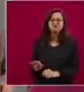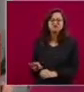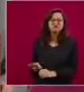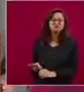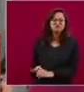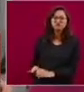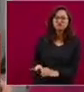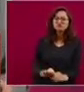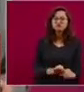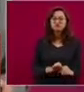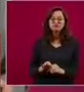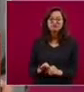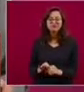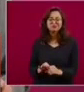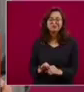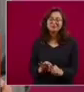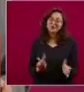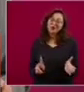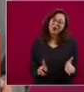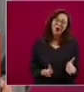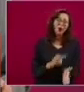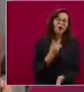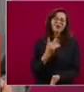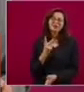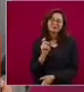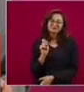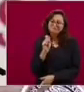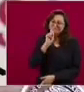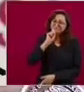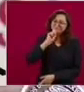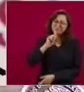a un presidente